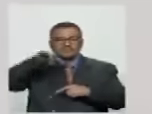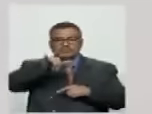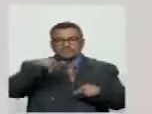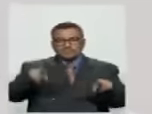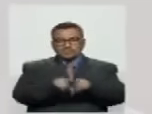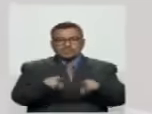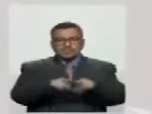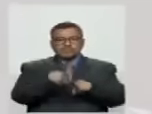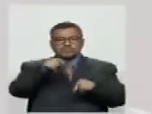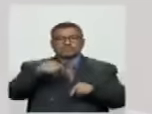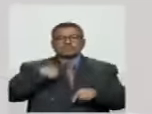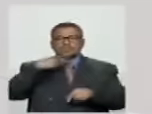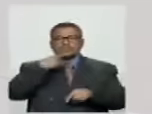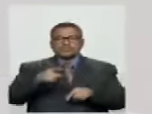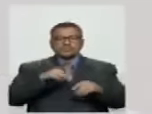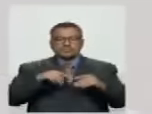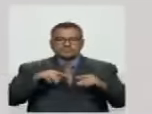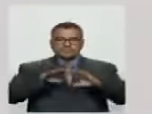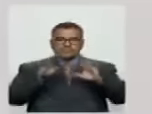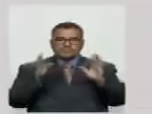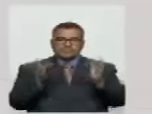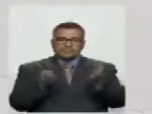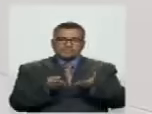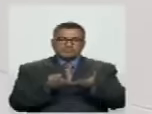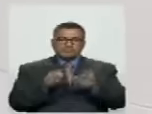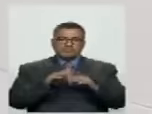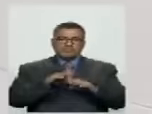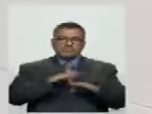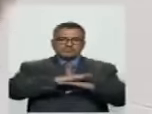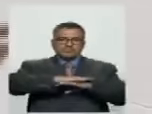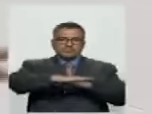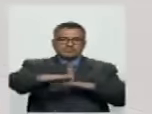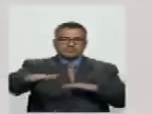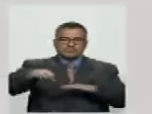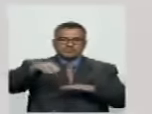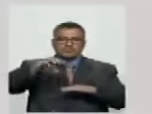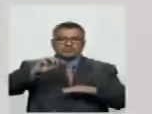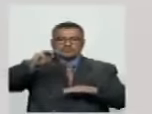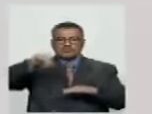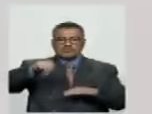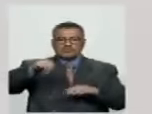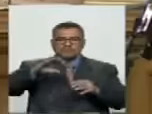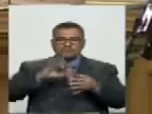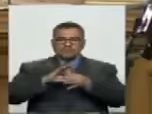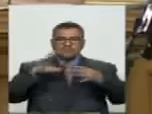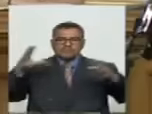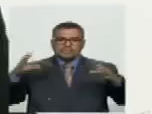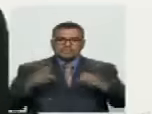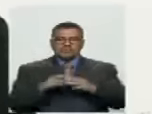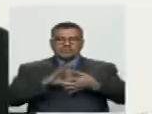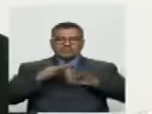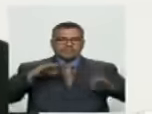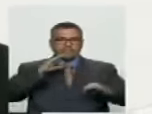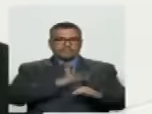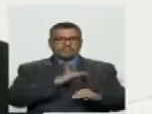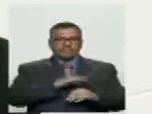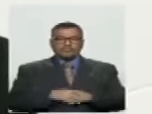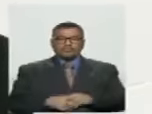él que le dicen que la Tierra es plana. Se llama cajón de resonancia en las redes